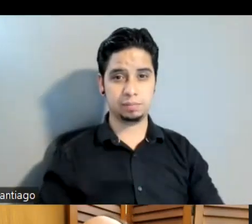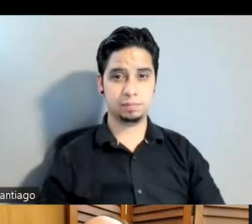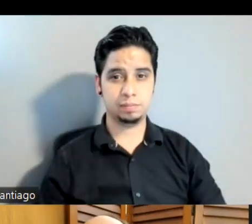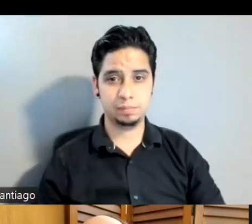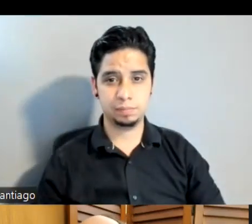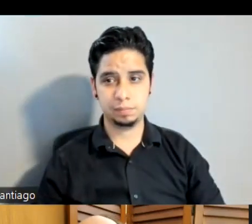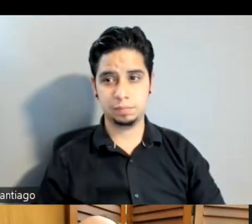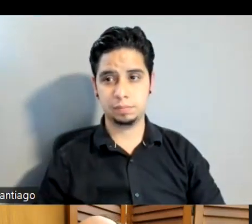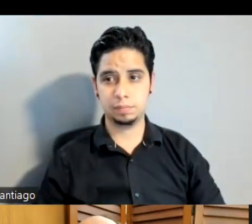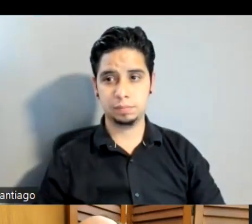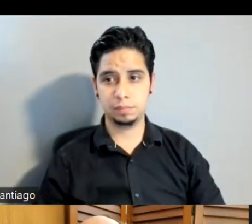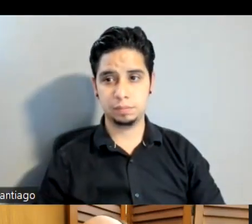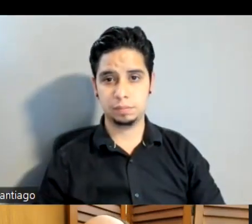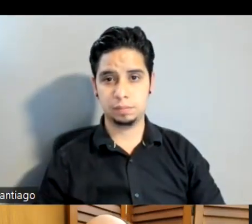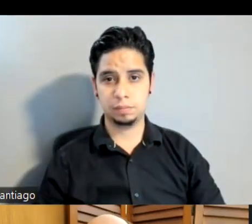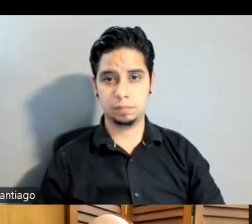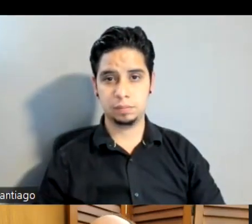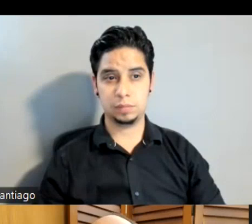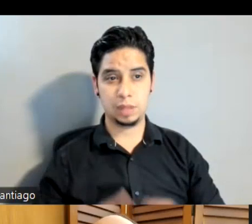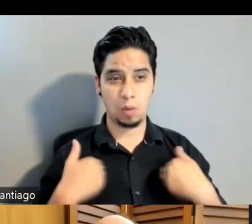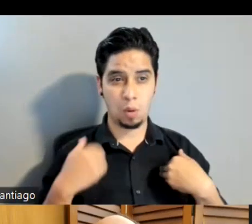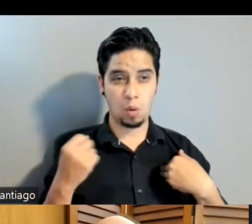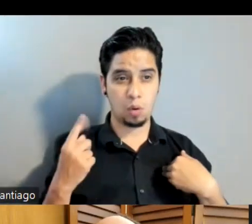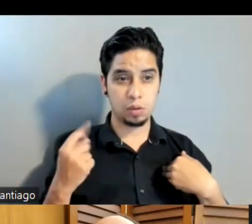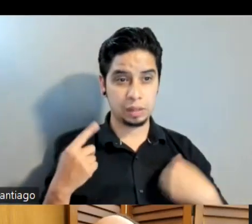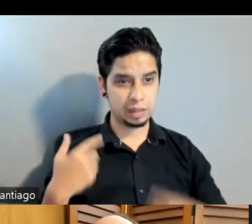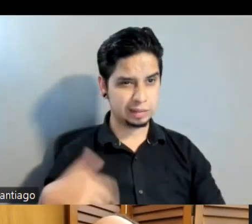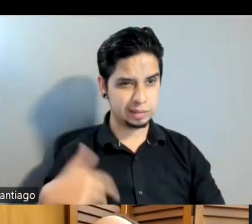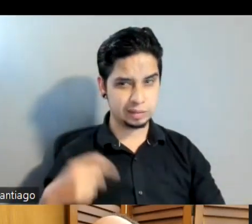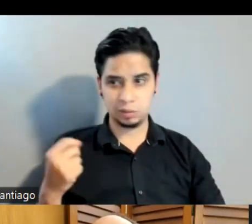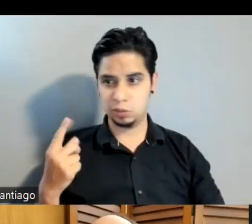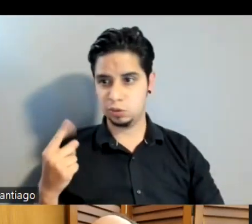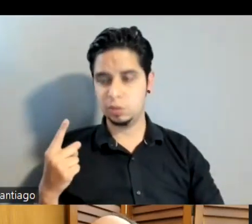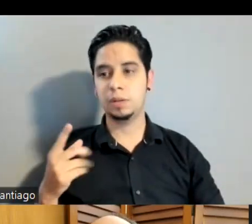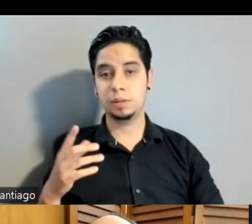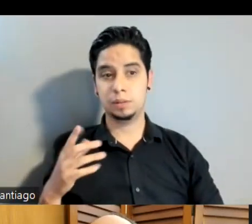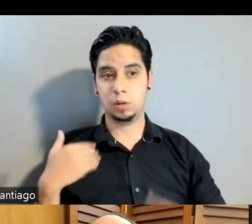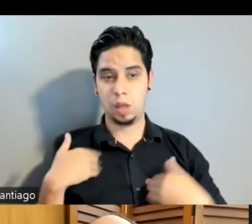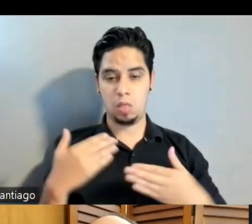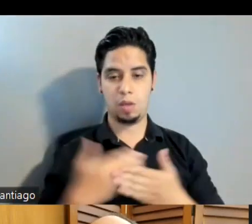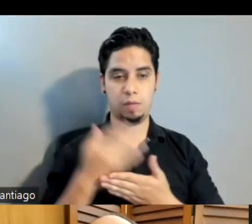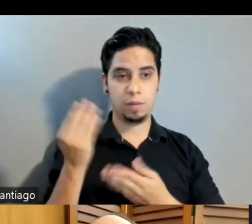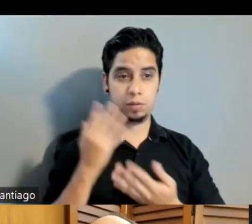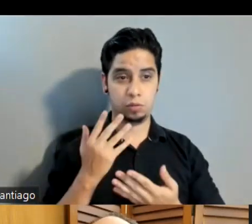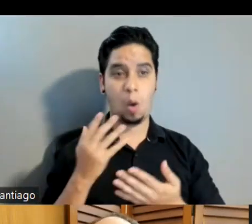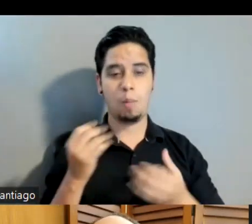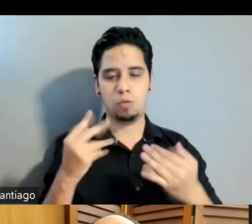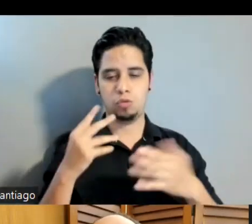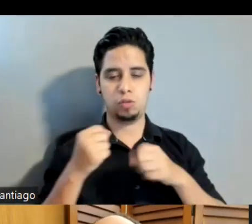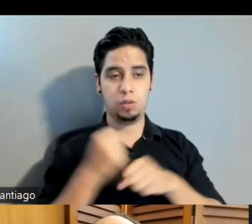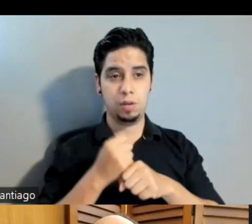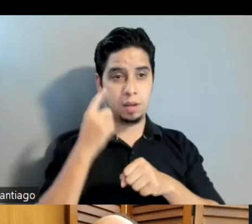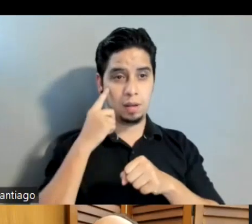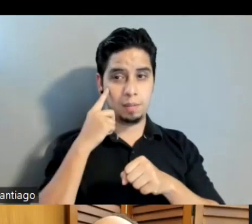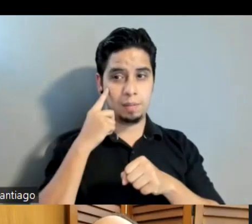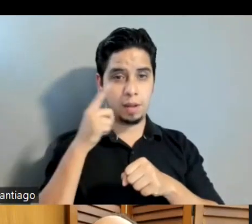Ya mismo 11. Ya. 11 ya, pues mira para allá, tengo que actualizar. Mira, son muchos, para que